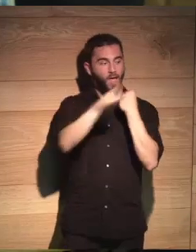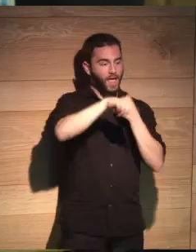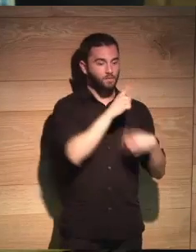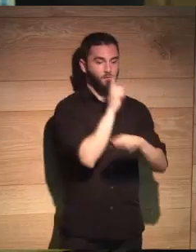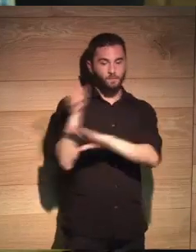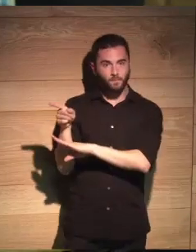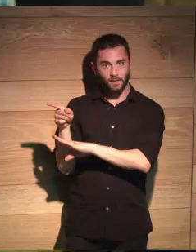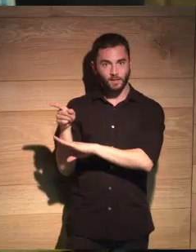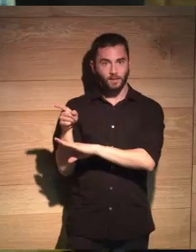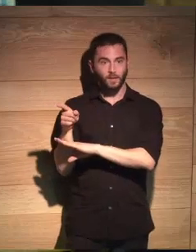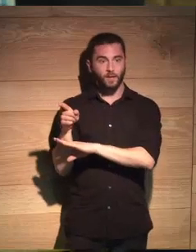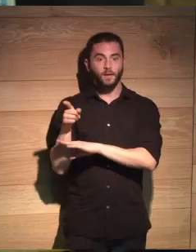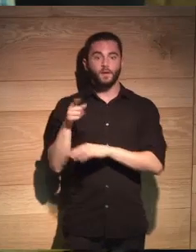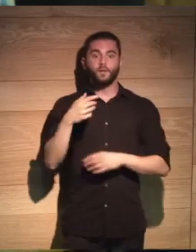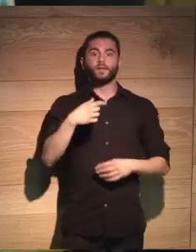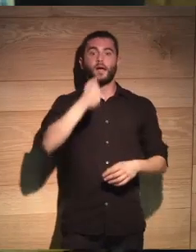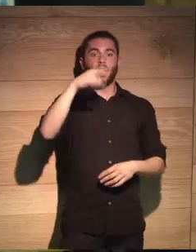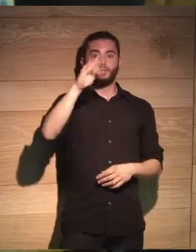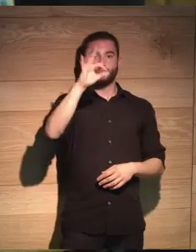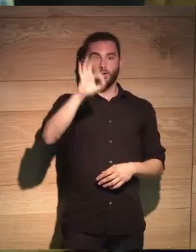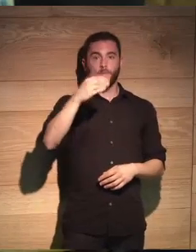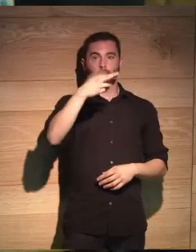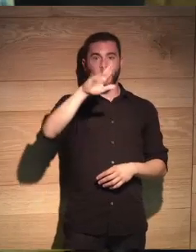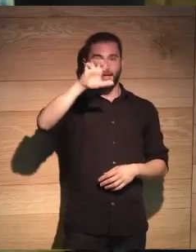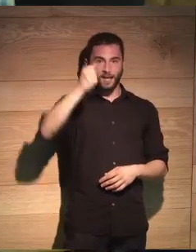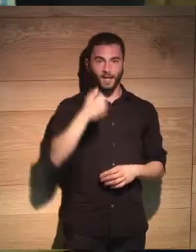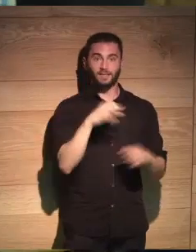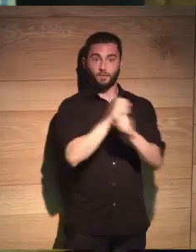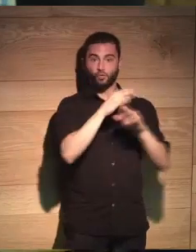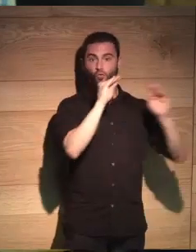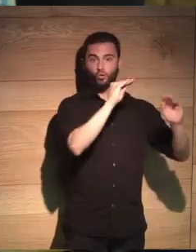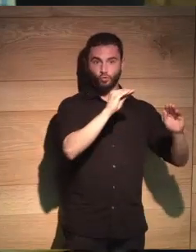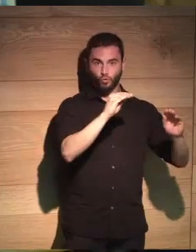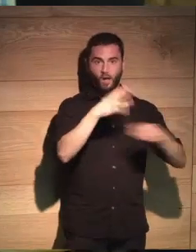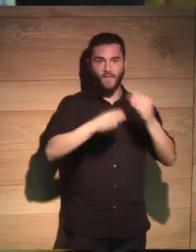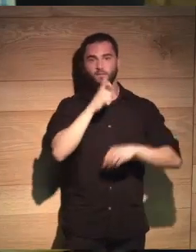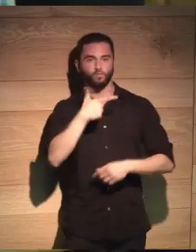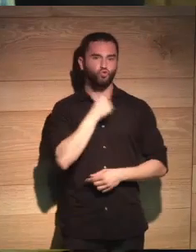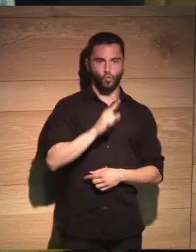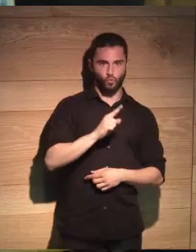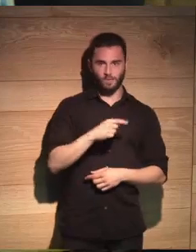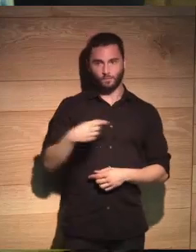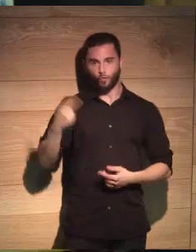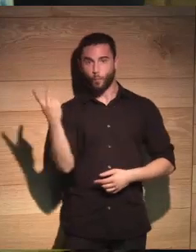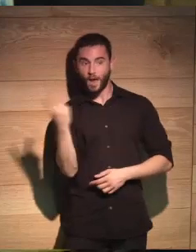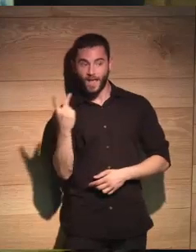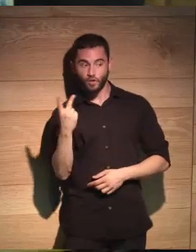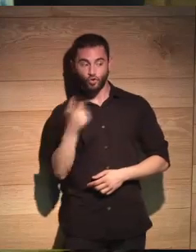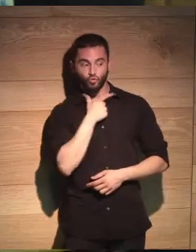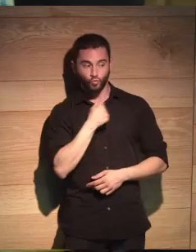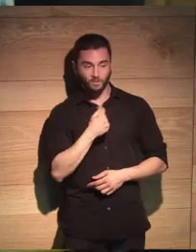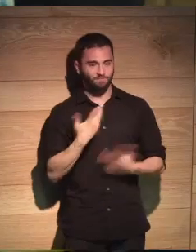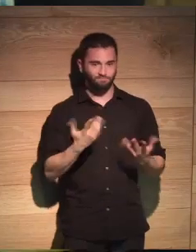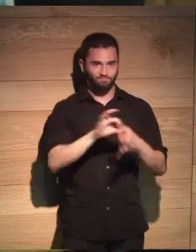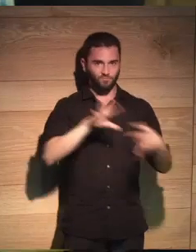el trabajo que hace Arturo Barea, y si no les gusta es porque no es tan implacable como a ellos les gustaría ser, que fuera. Y luego todo eso me